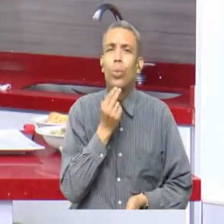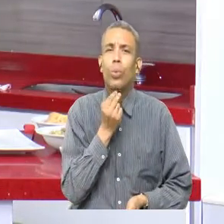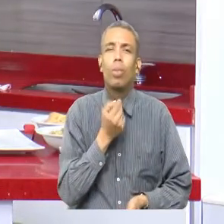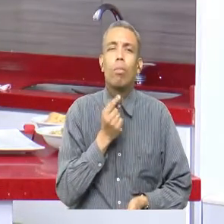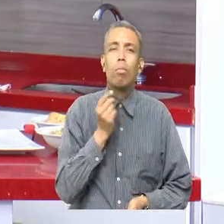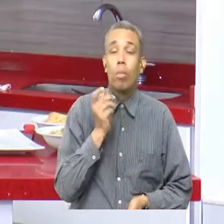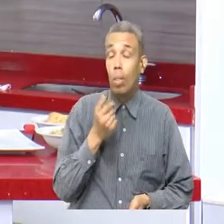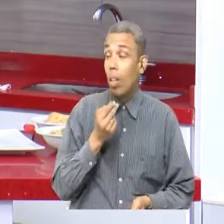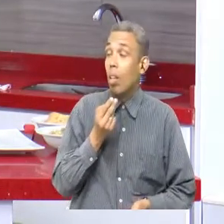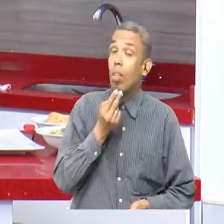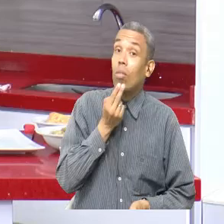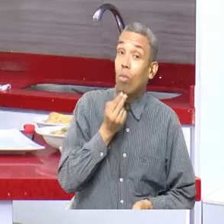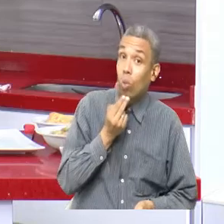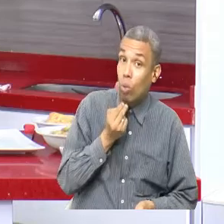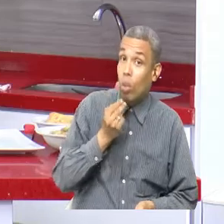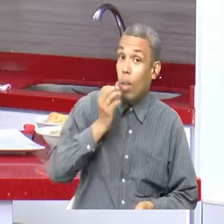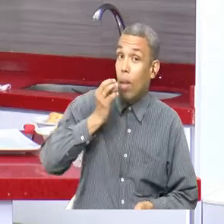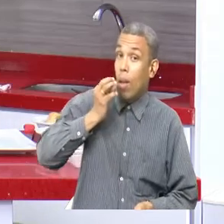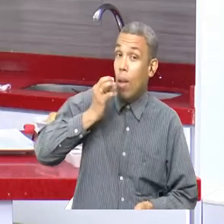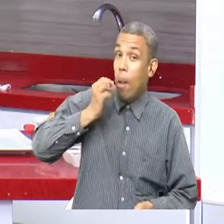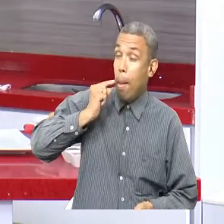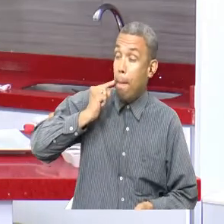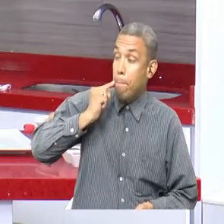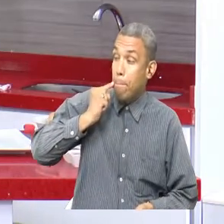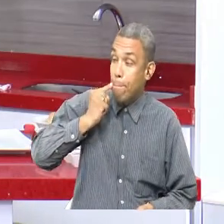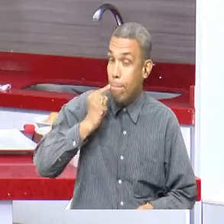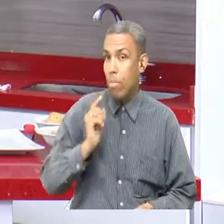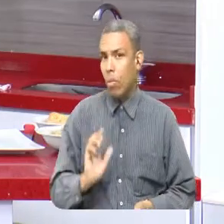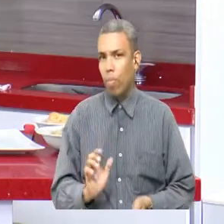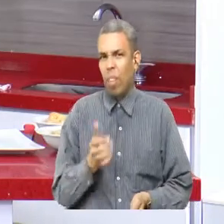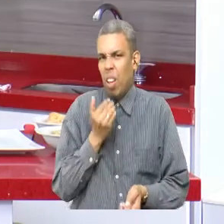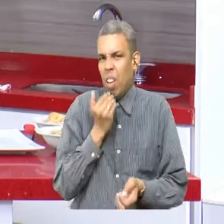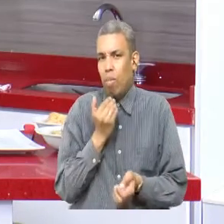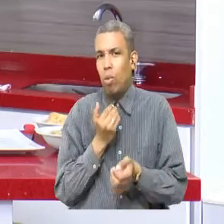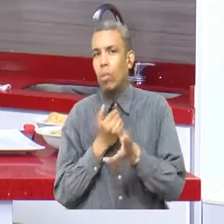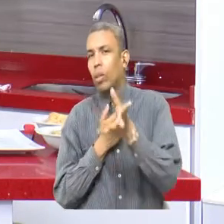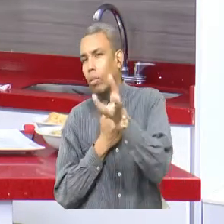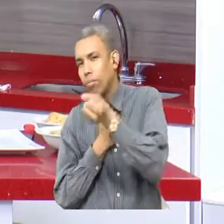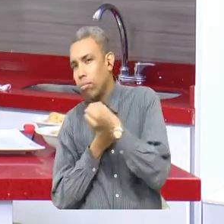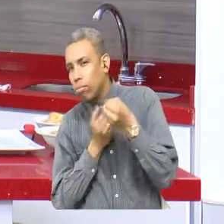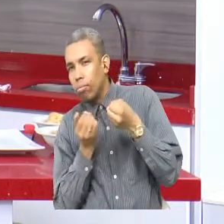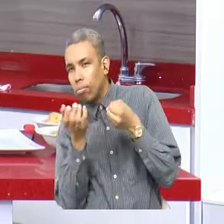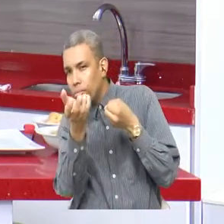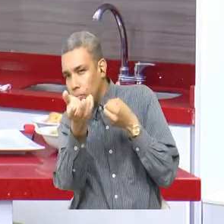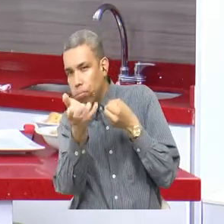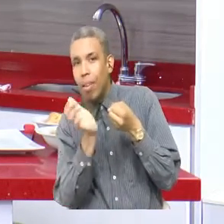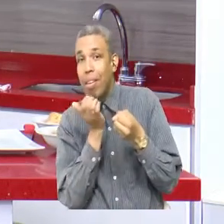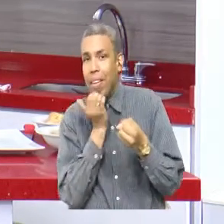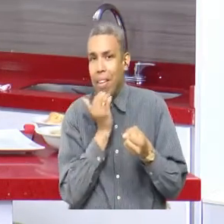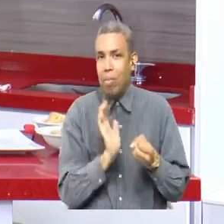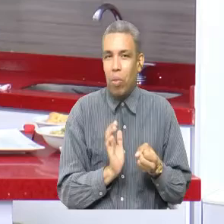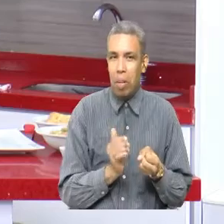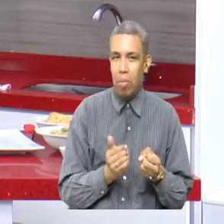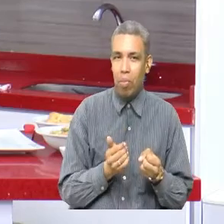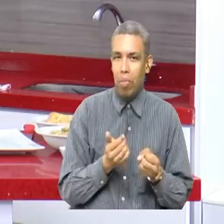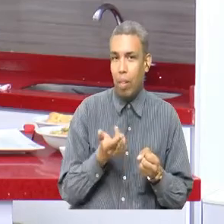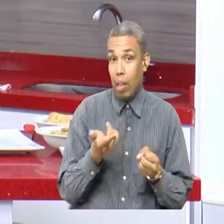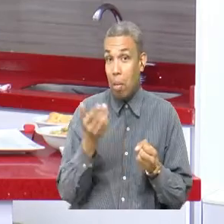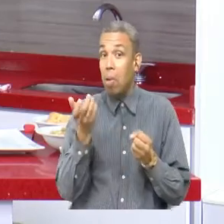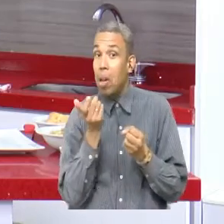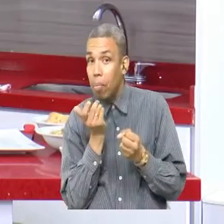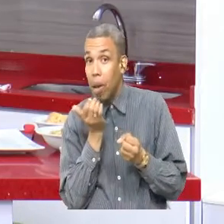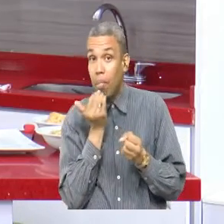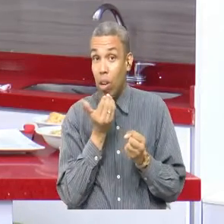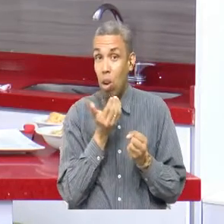ácido. Es un postre genial para cualquier tipo de cena o almuerzo. Si comen pescado, va bien con el ácido del